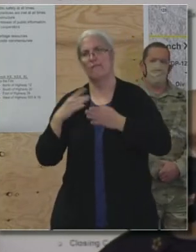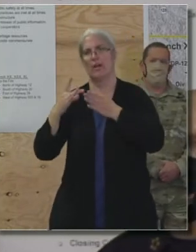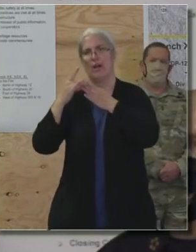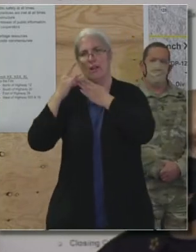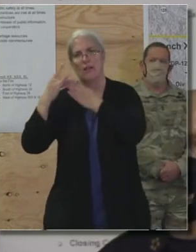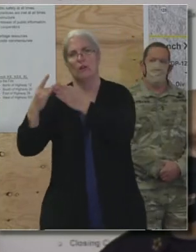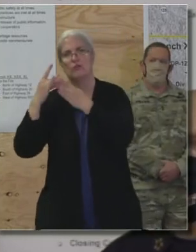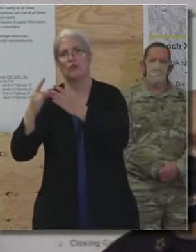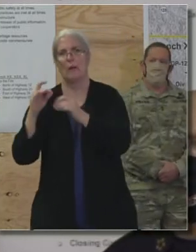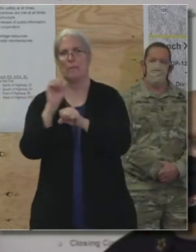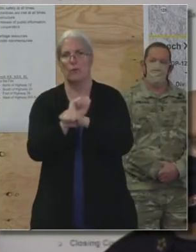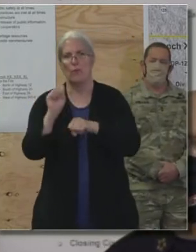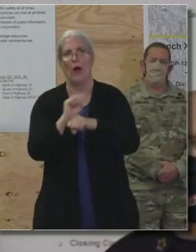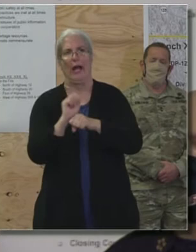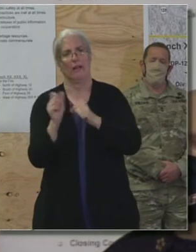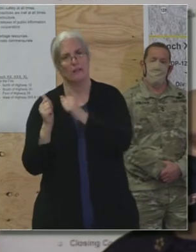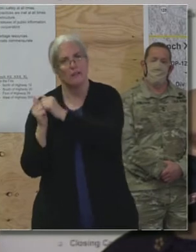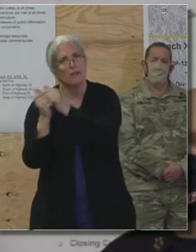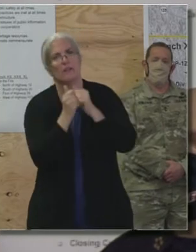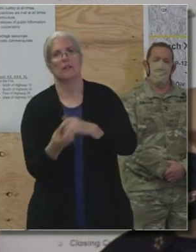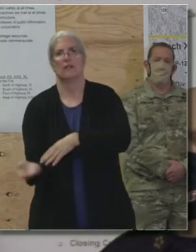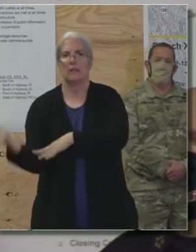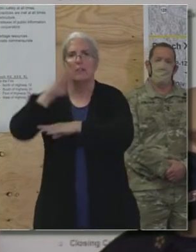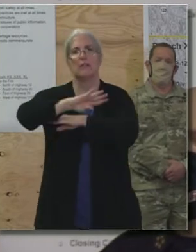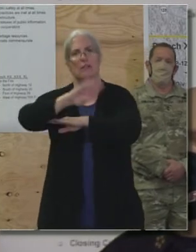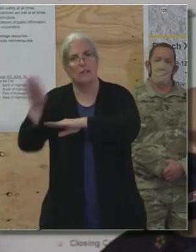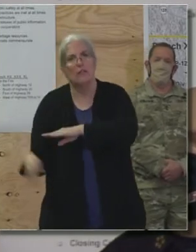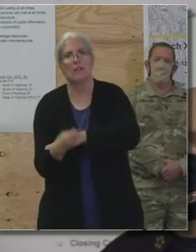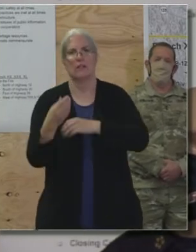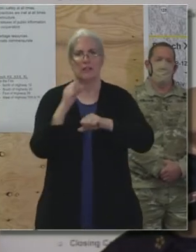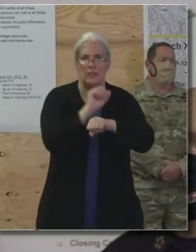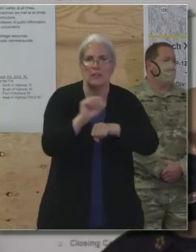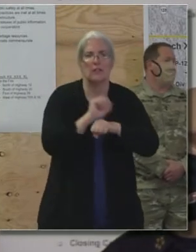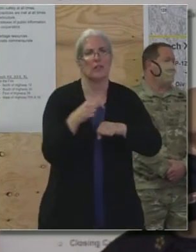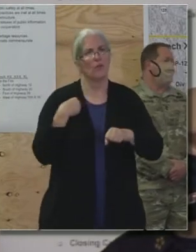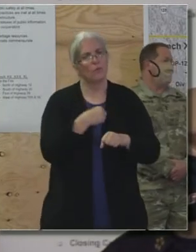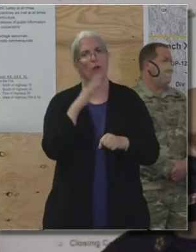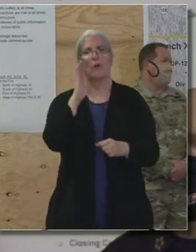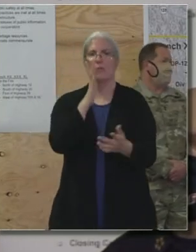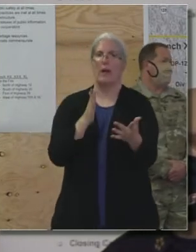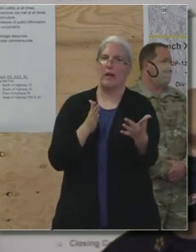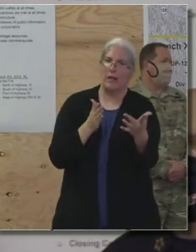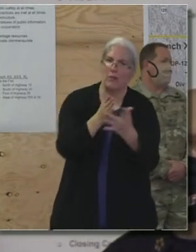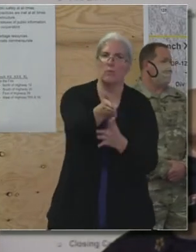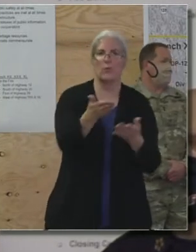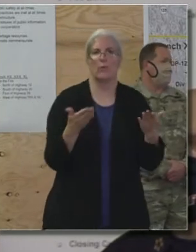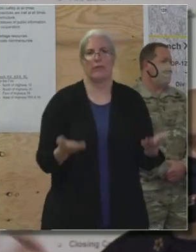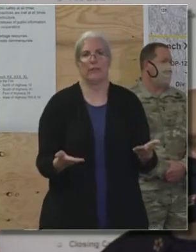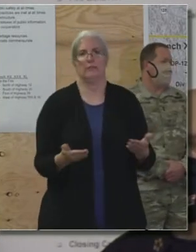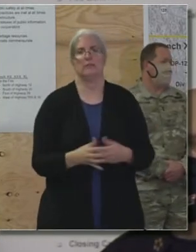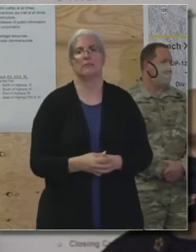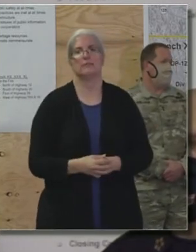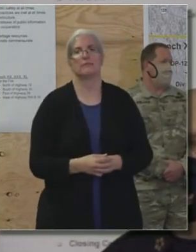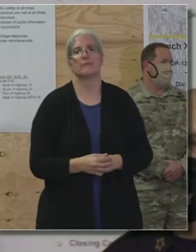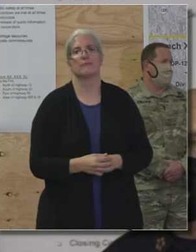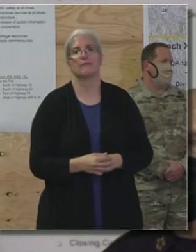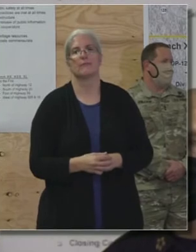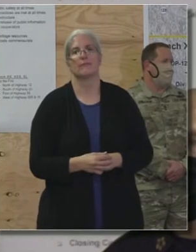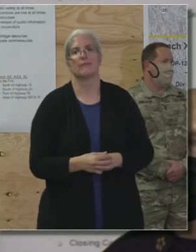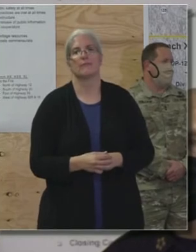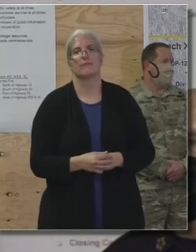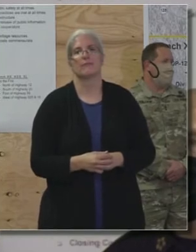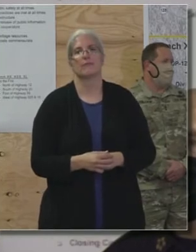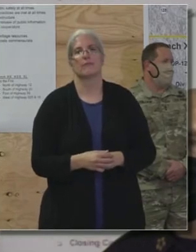un liderazgo que está trabajando las 24 horas siete días a la semana para mantenerlos a ustedes seguros y protegidos y por